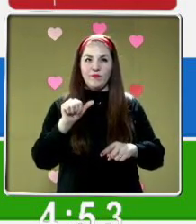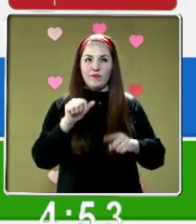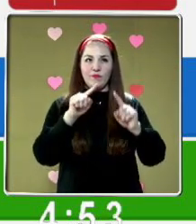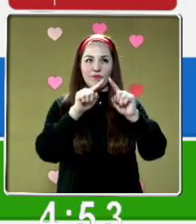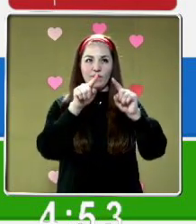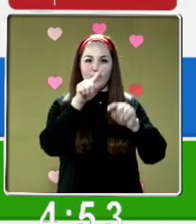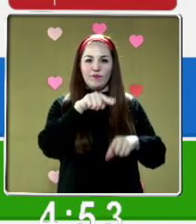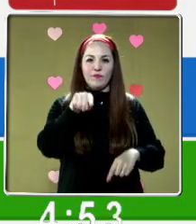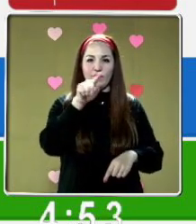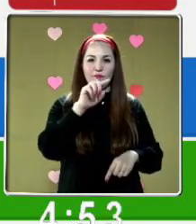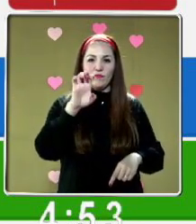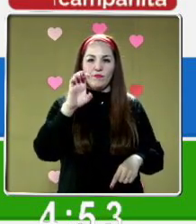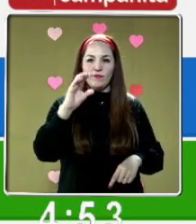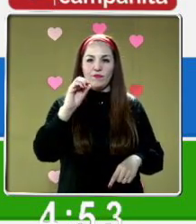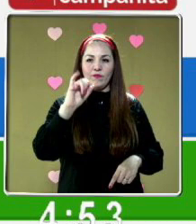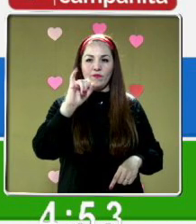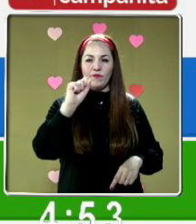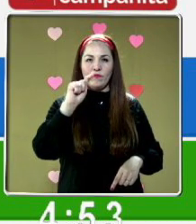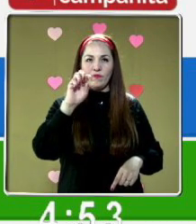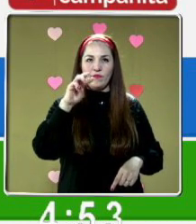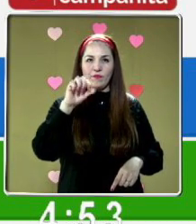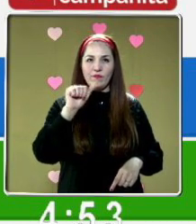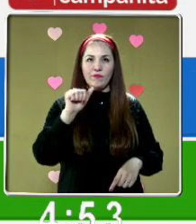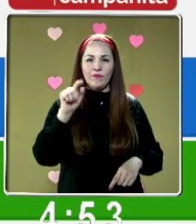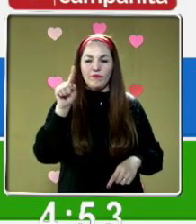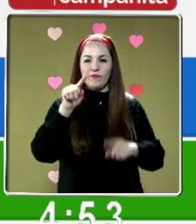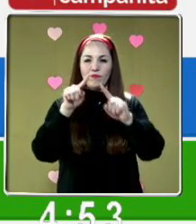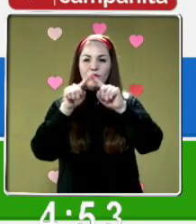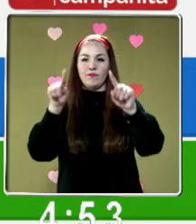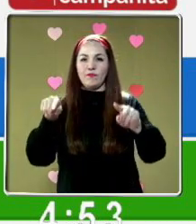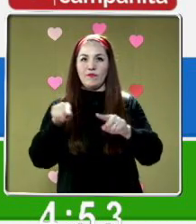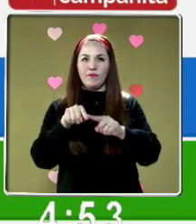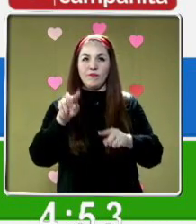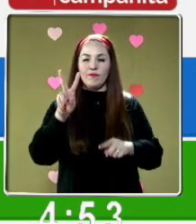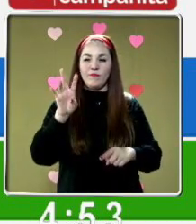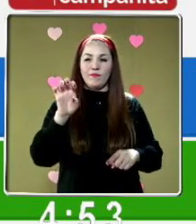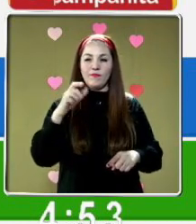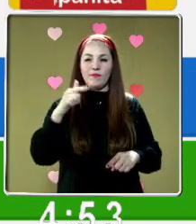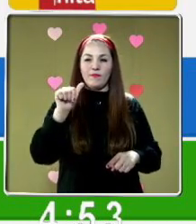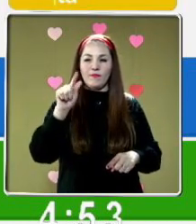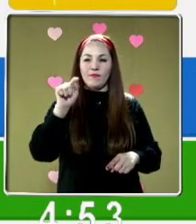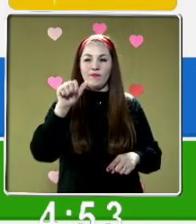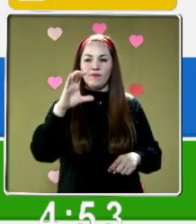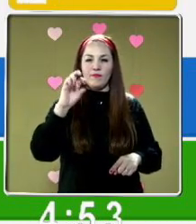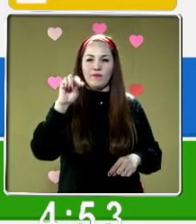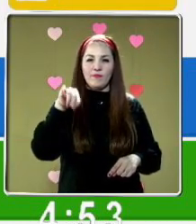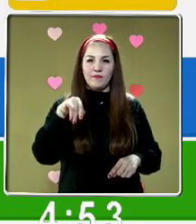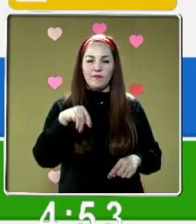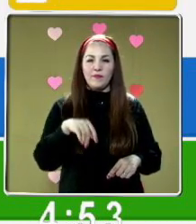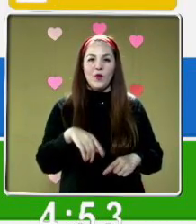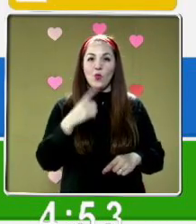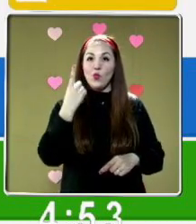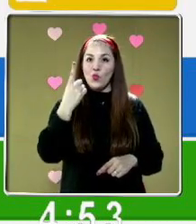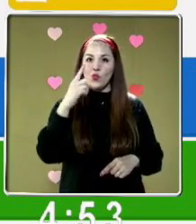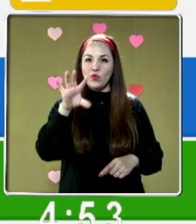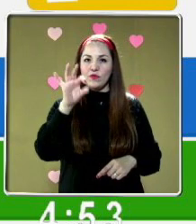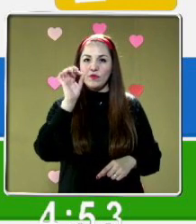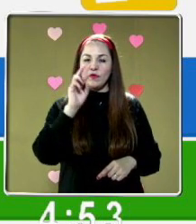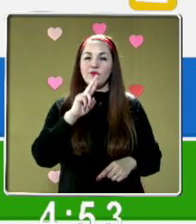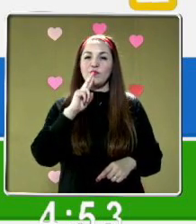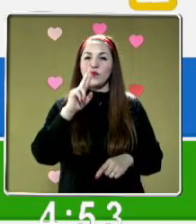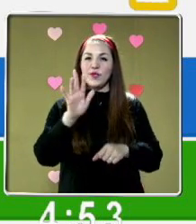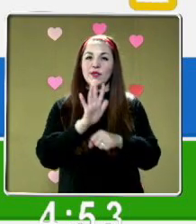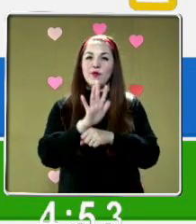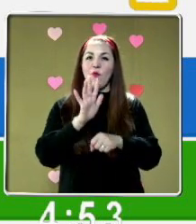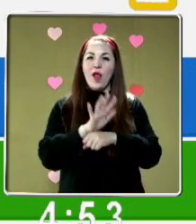Hombre, pues acabamos de terminar ese tema, ¿verdad, maestra? Sí, es más, las demás ni las pronunciamos, ni las dijimos, ni nada, maestra. Exactamente,